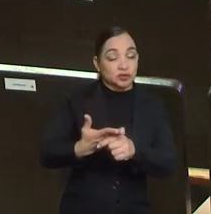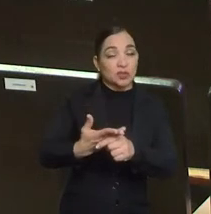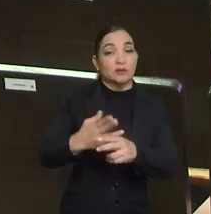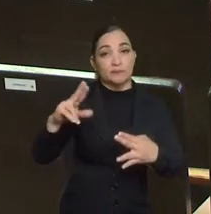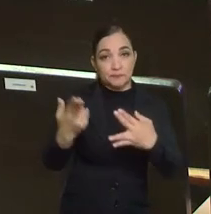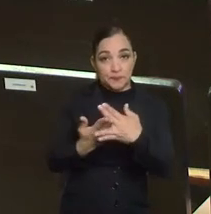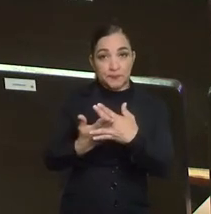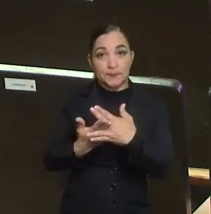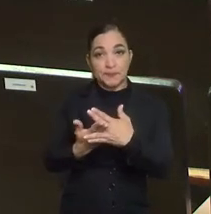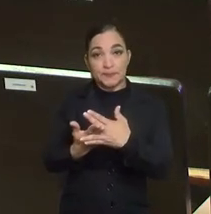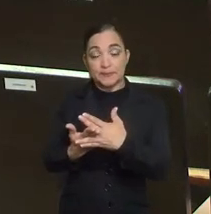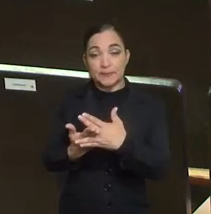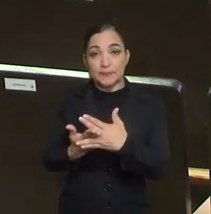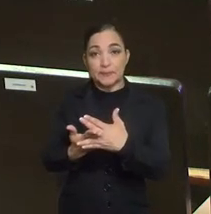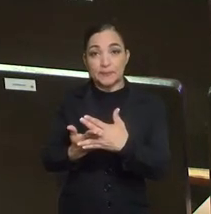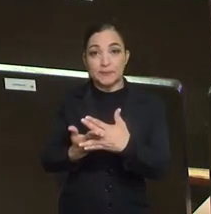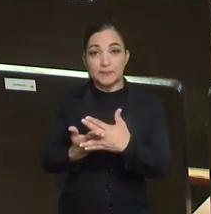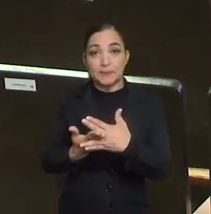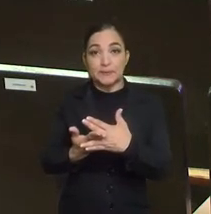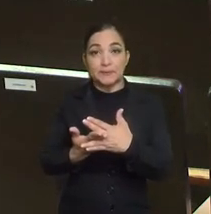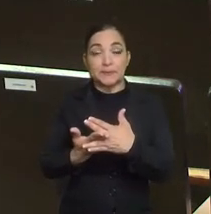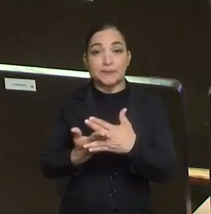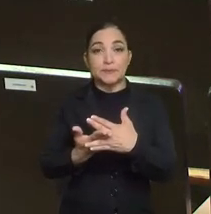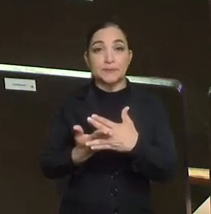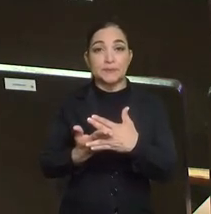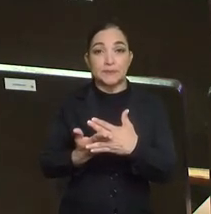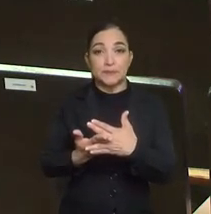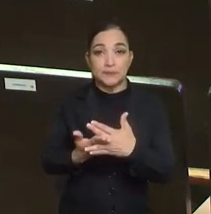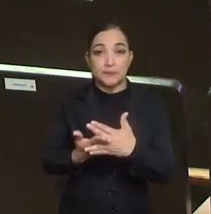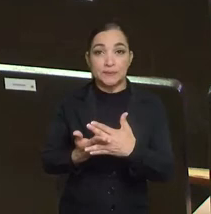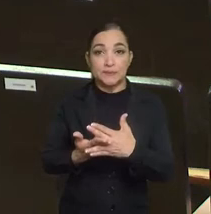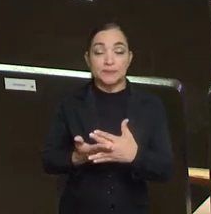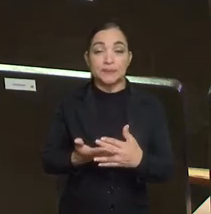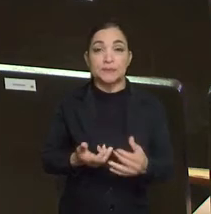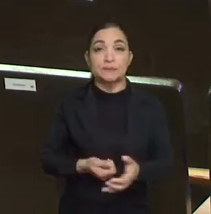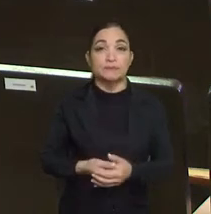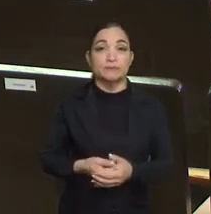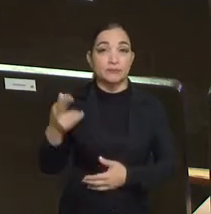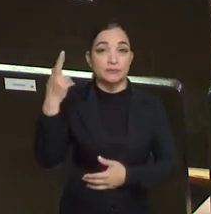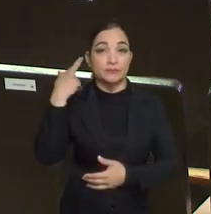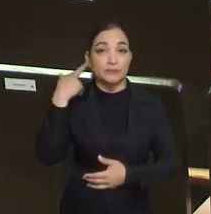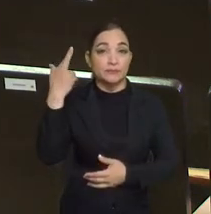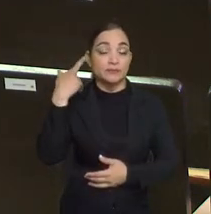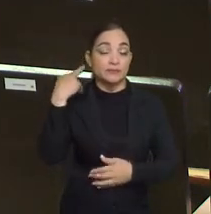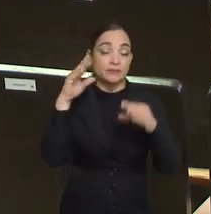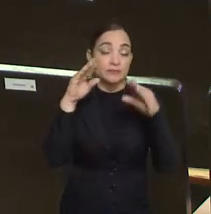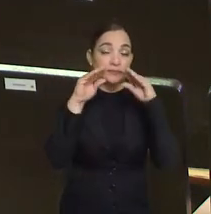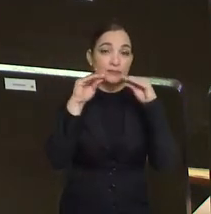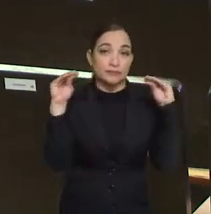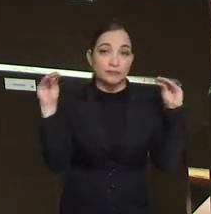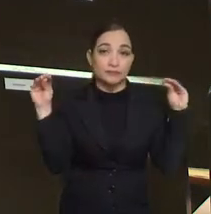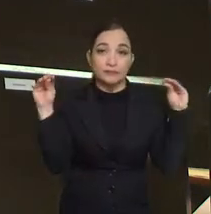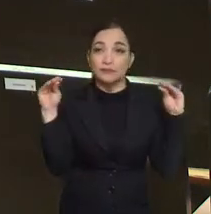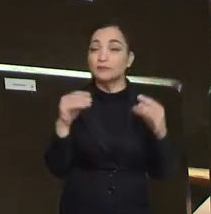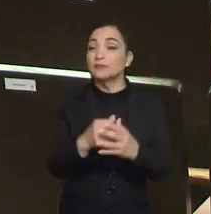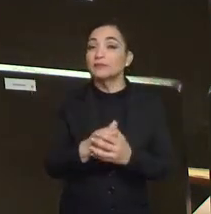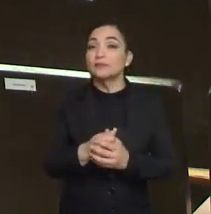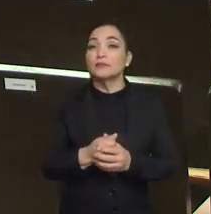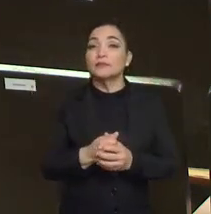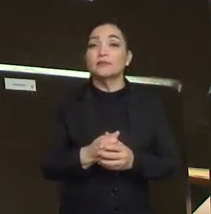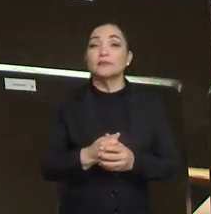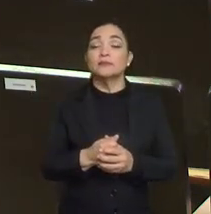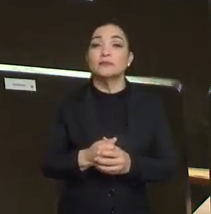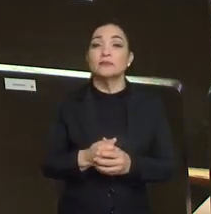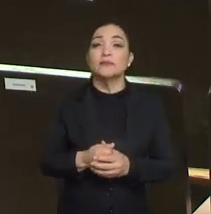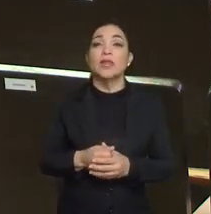que traemos un recurso para apoyar a huérfanos. ¿Qué los estamos justamente? O sea,